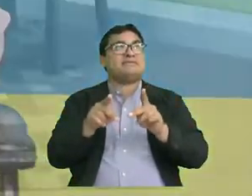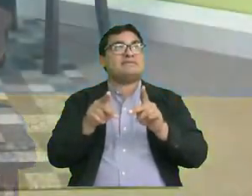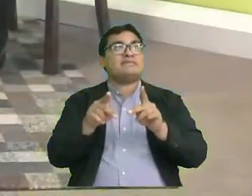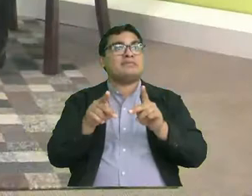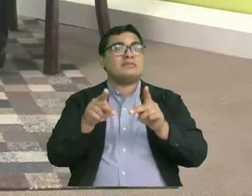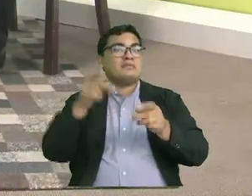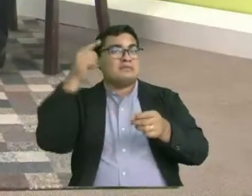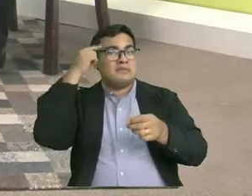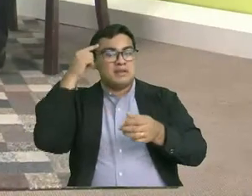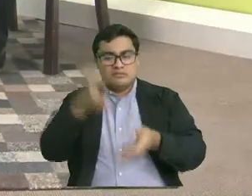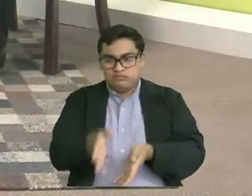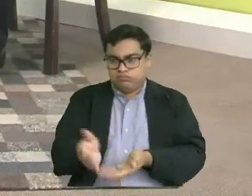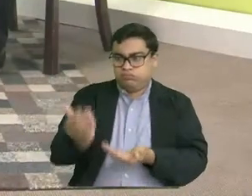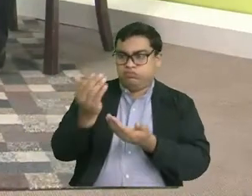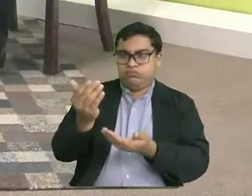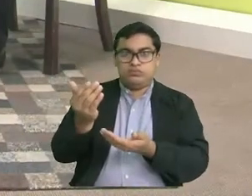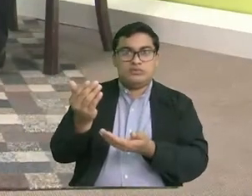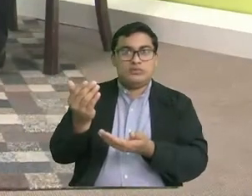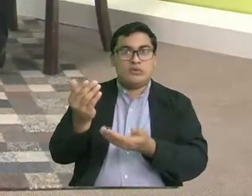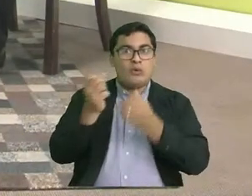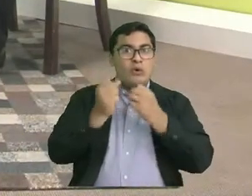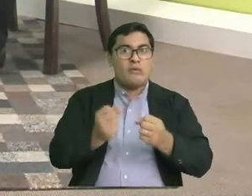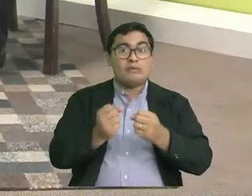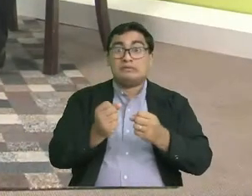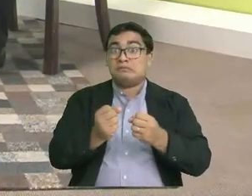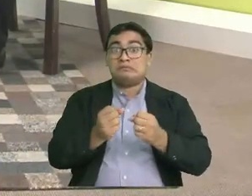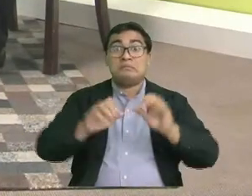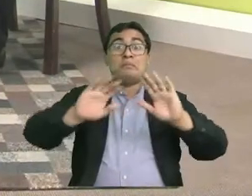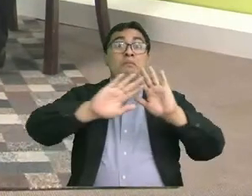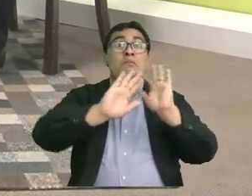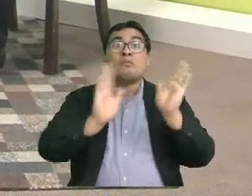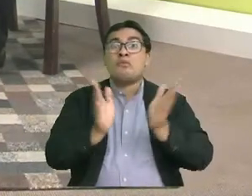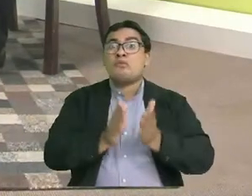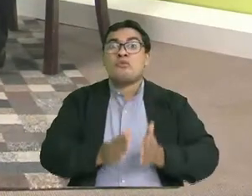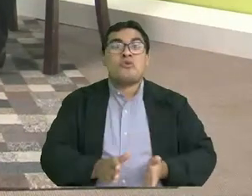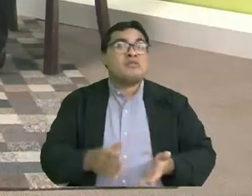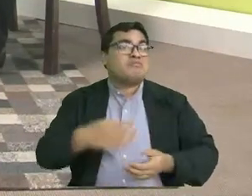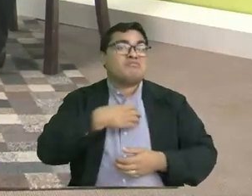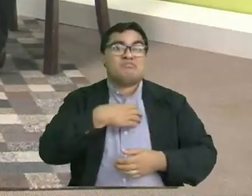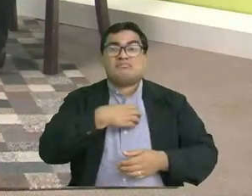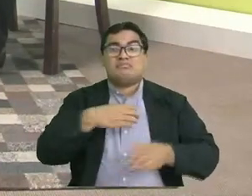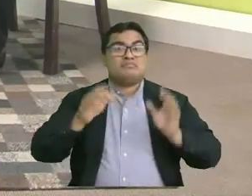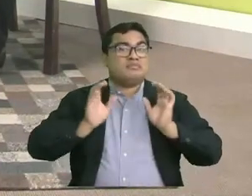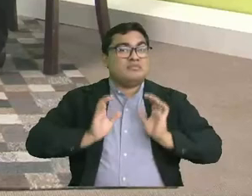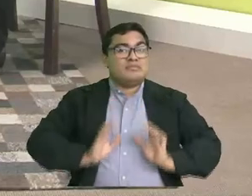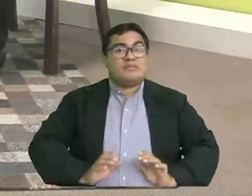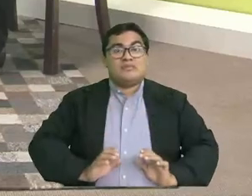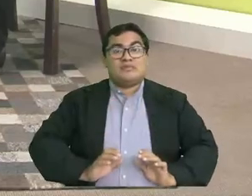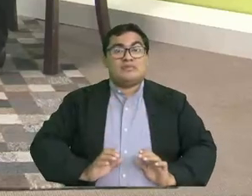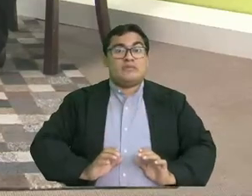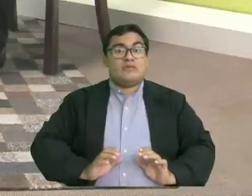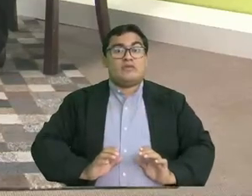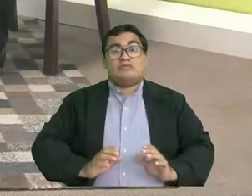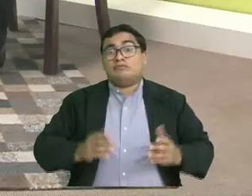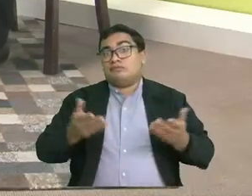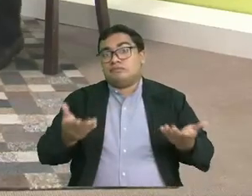parezca varón y se queda como mujer, aunque tenga XY, aunque tenga el SRY normal. Tiene